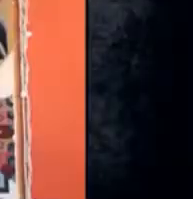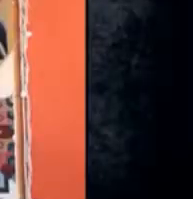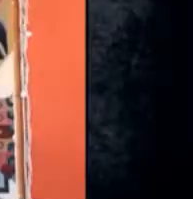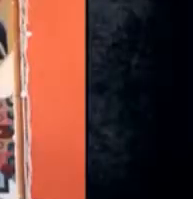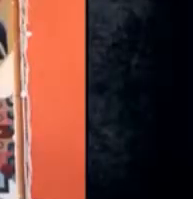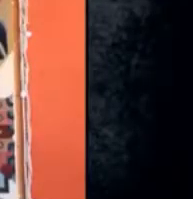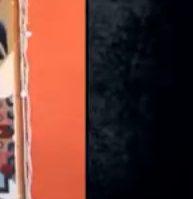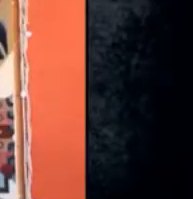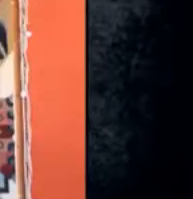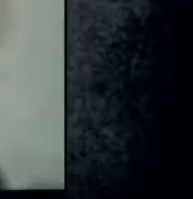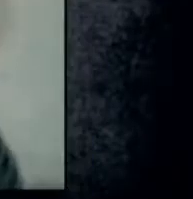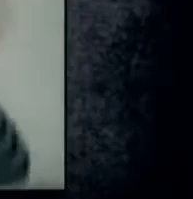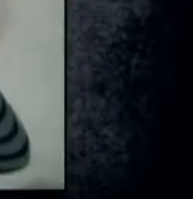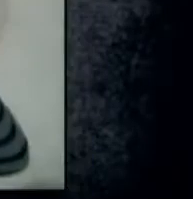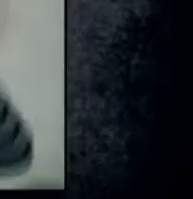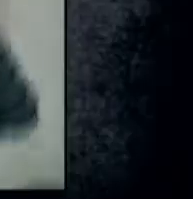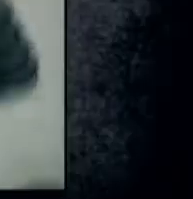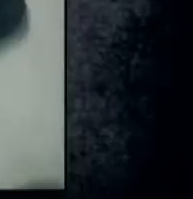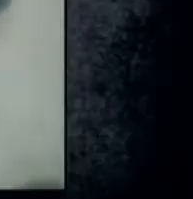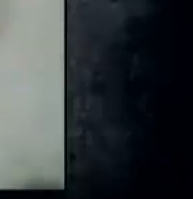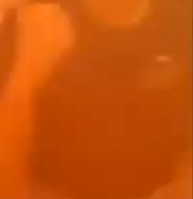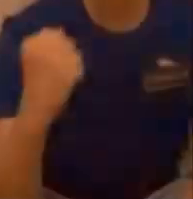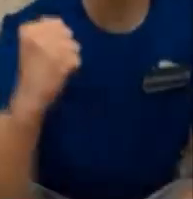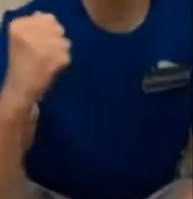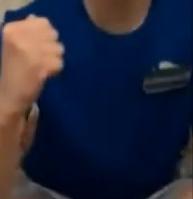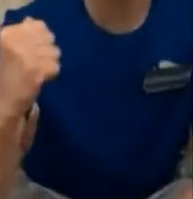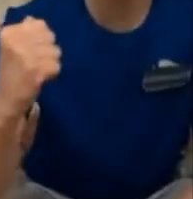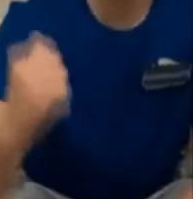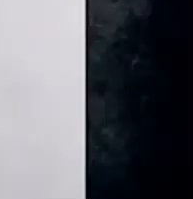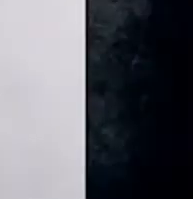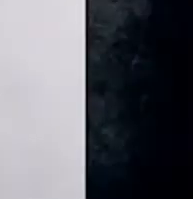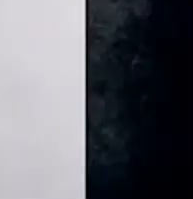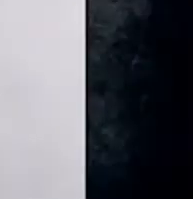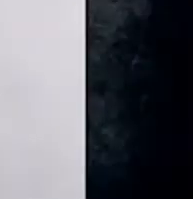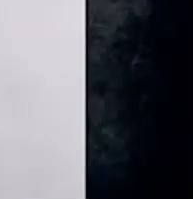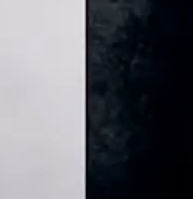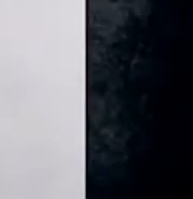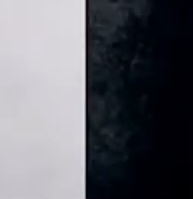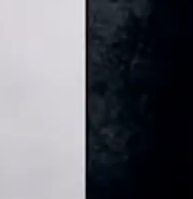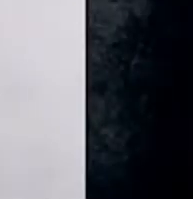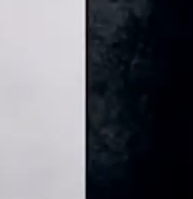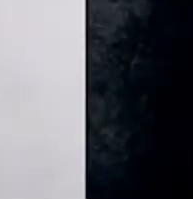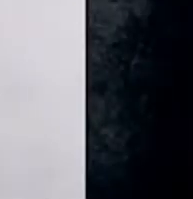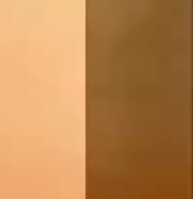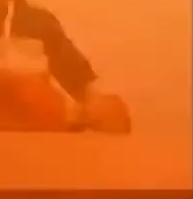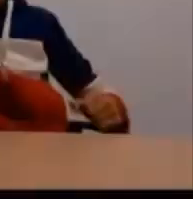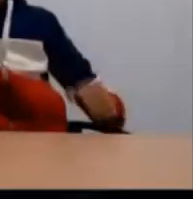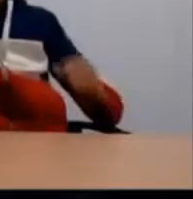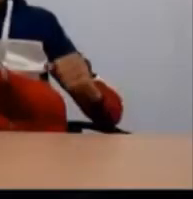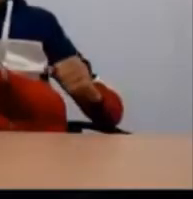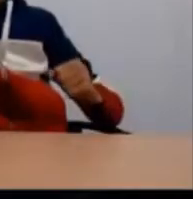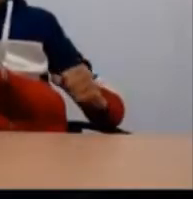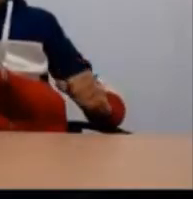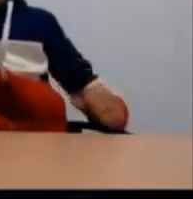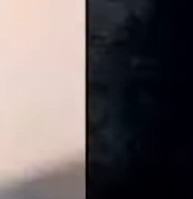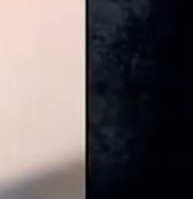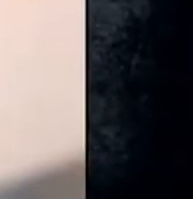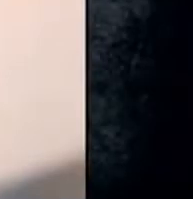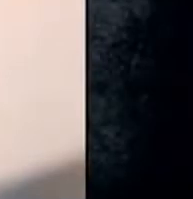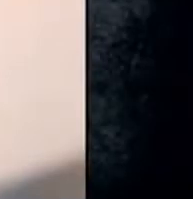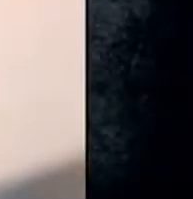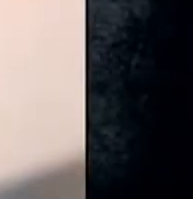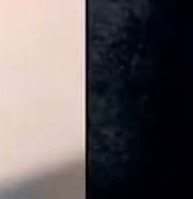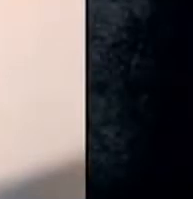viva la patria azul suyo causa viva la patria sobre la nota argentina viva la